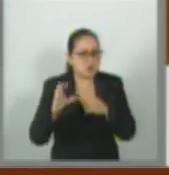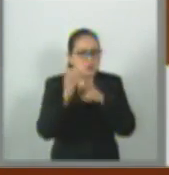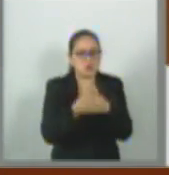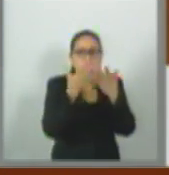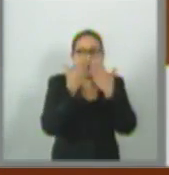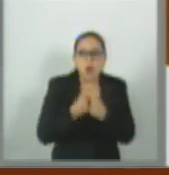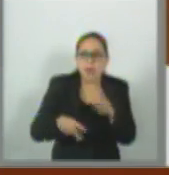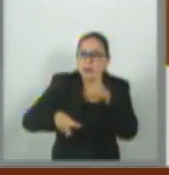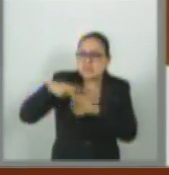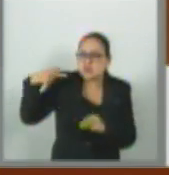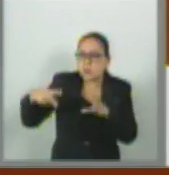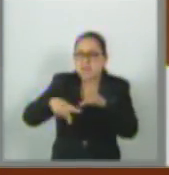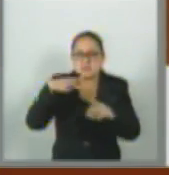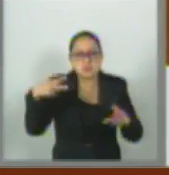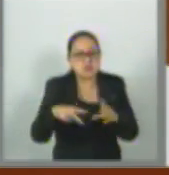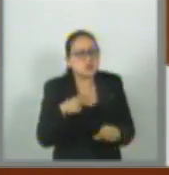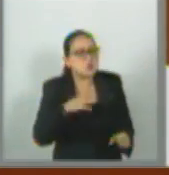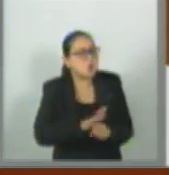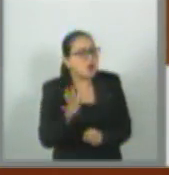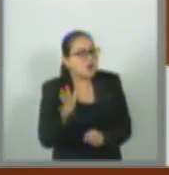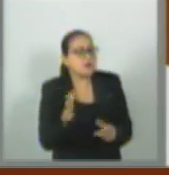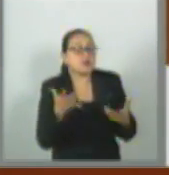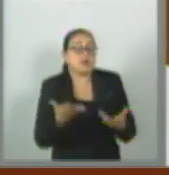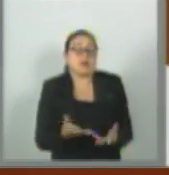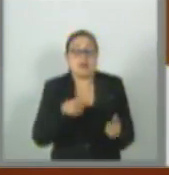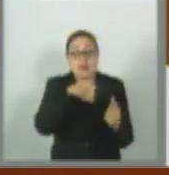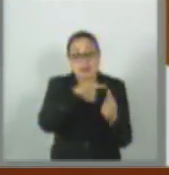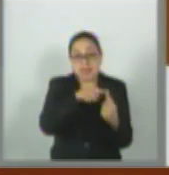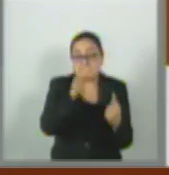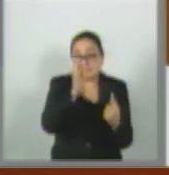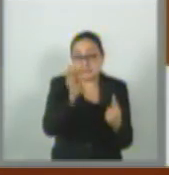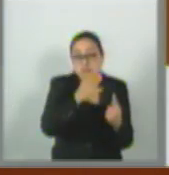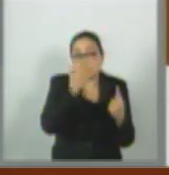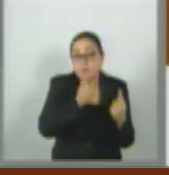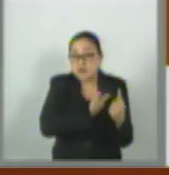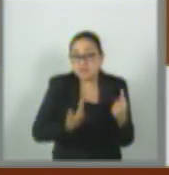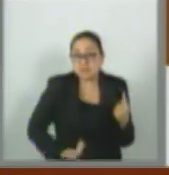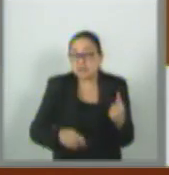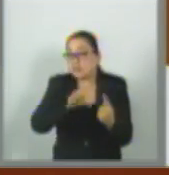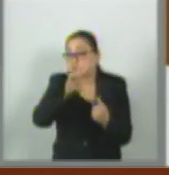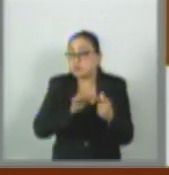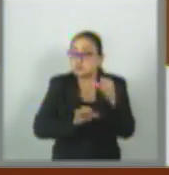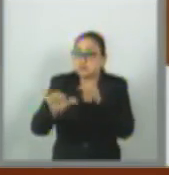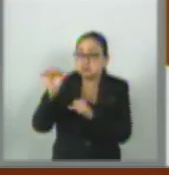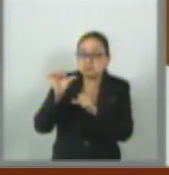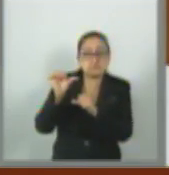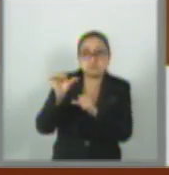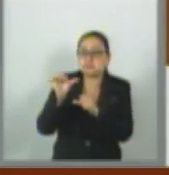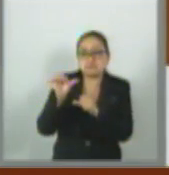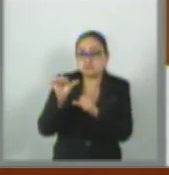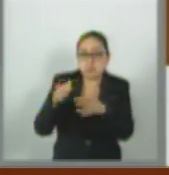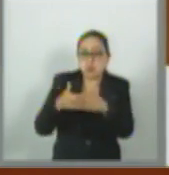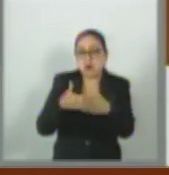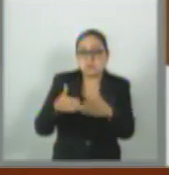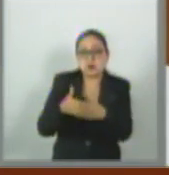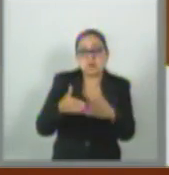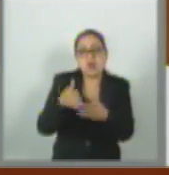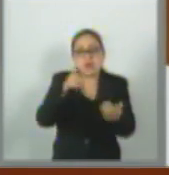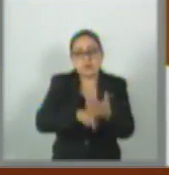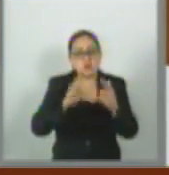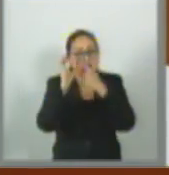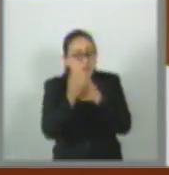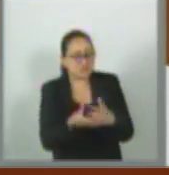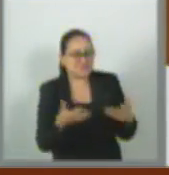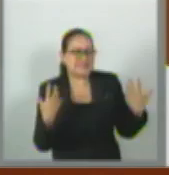por cualquier razón ésta queda sin este presidente obstaculizando el trabajo de la propia comisión